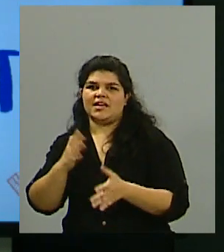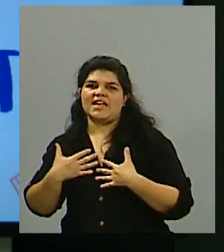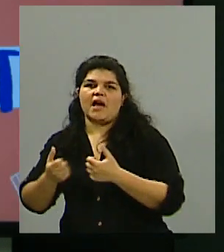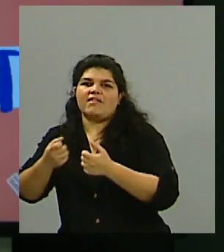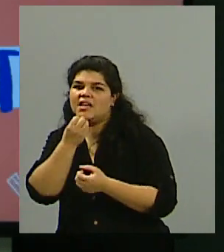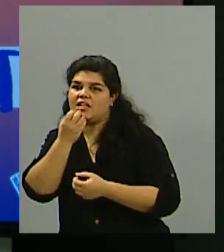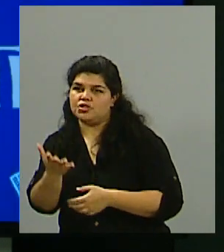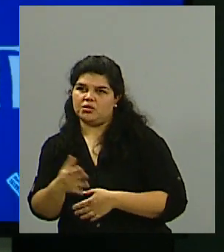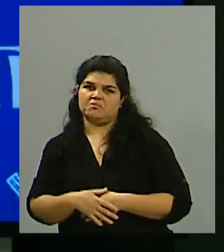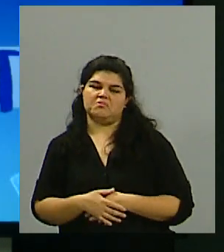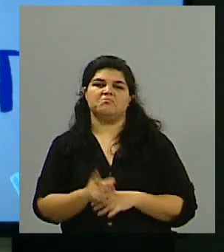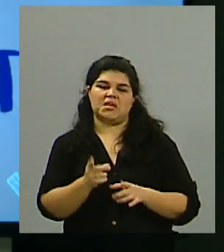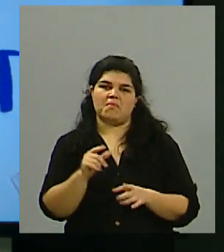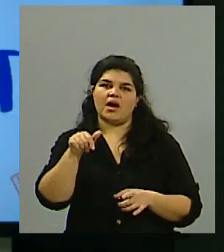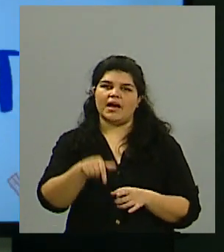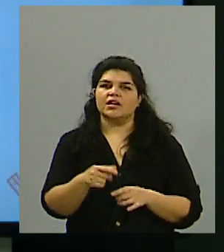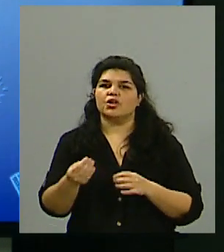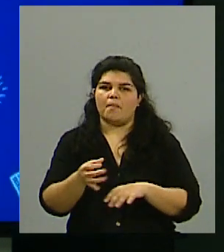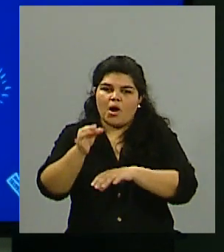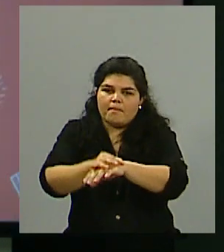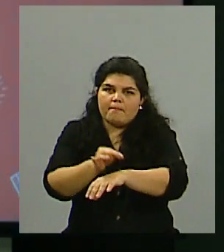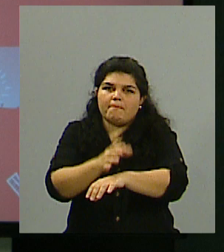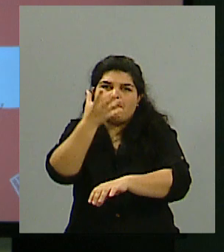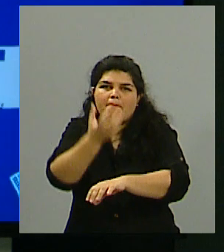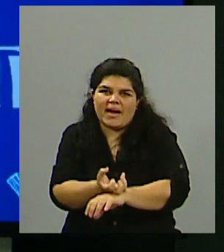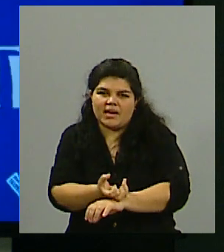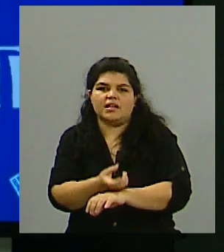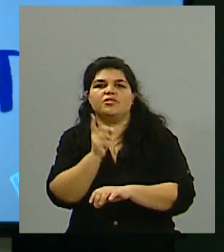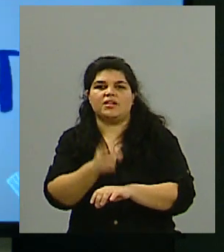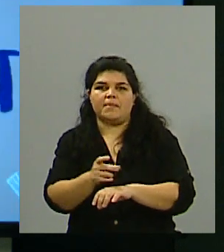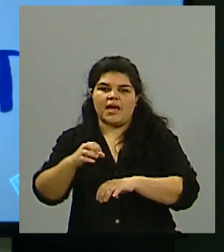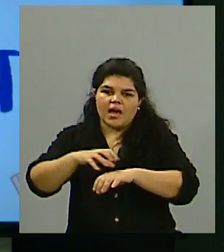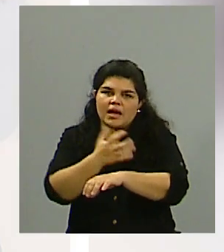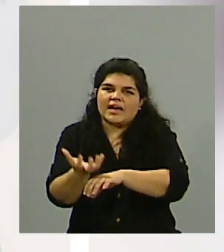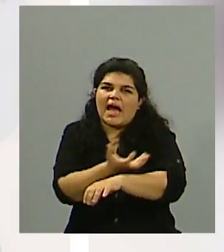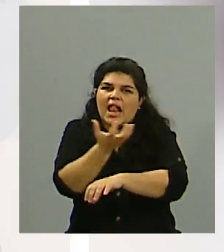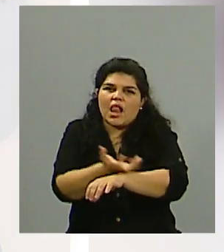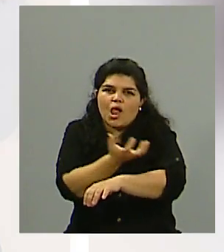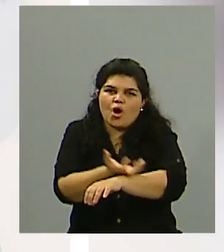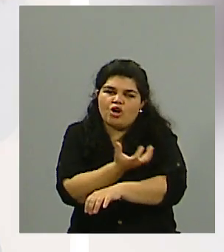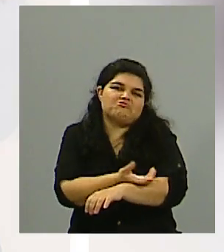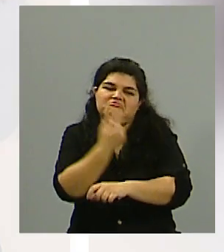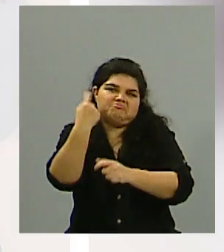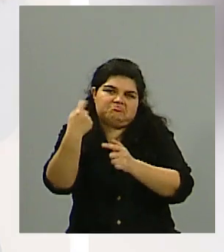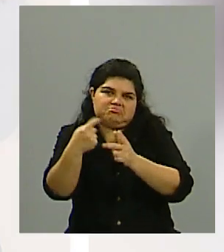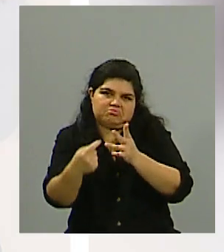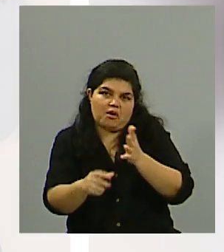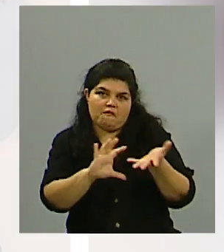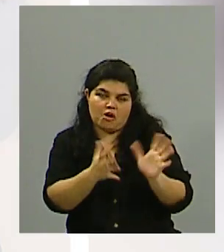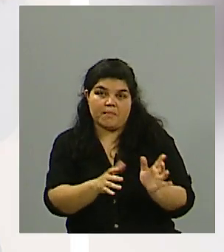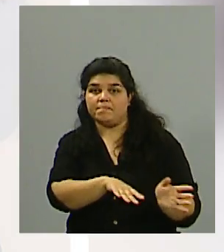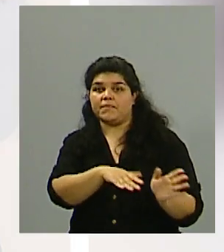físicos, magnetoterapia, electroanalgesia, electroestimulación, que por ahí es lo que estamos acostumbrados a ver. Y después una rehabilitación física que hacemos más